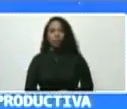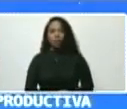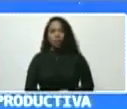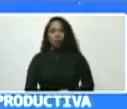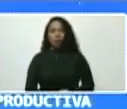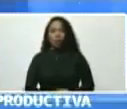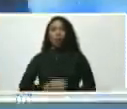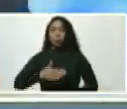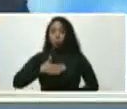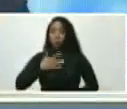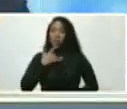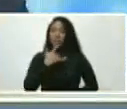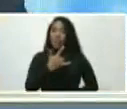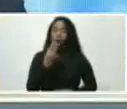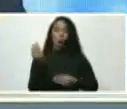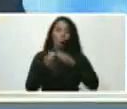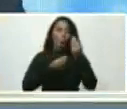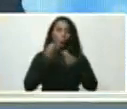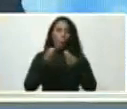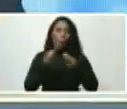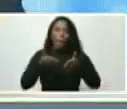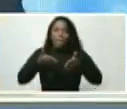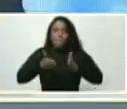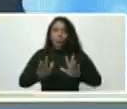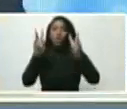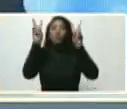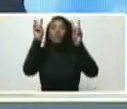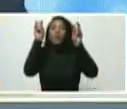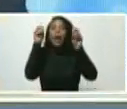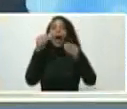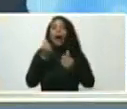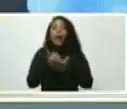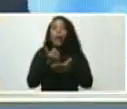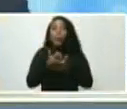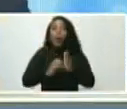que pudiéramos decir cómo van haciendo una nueva economía.